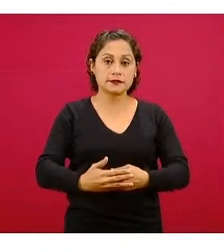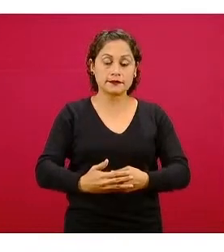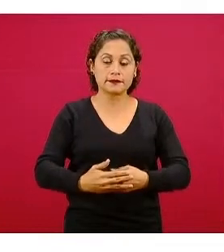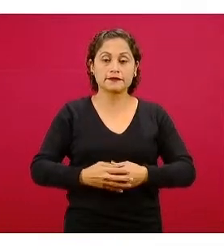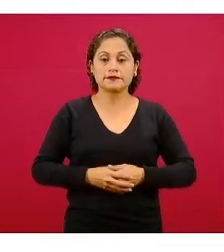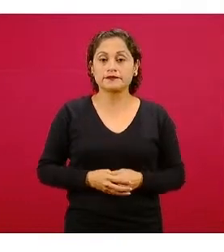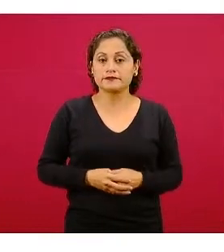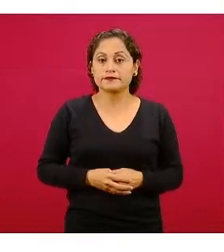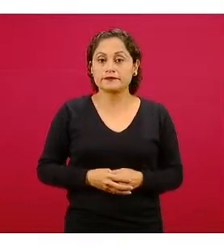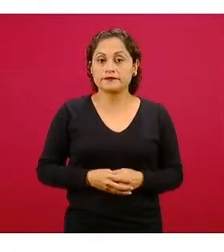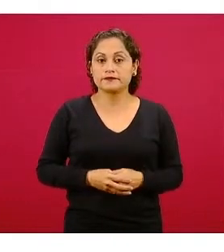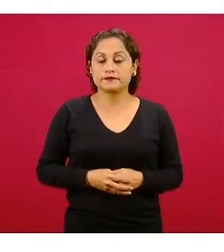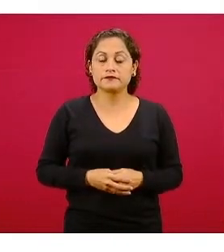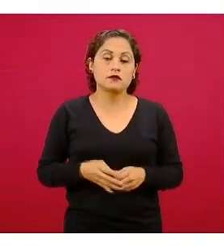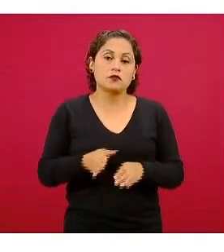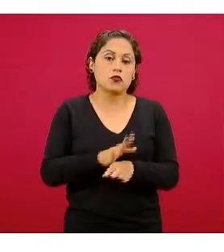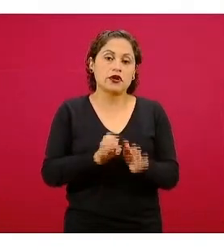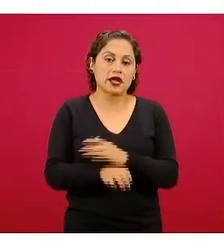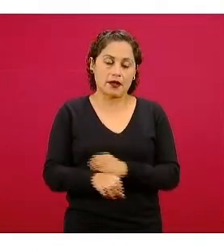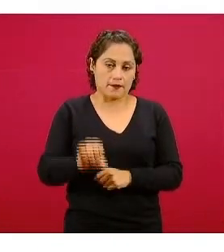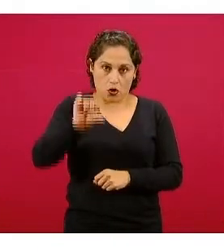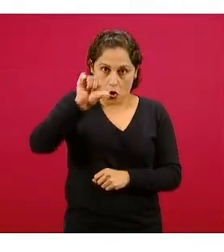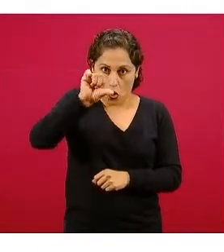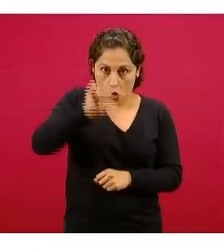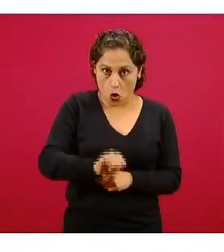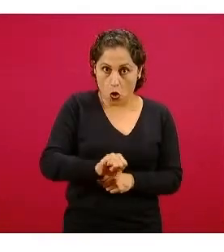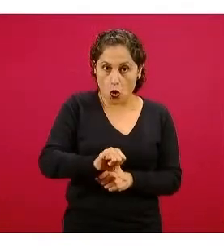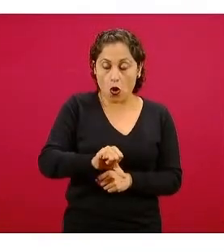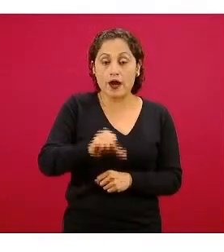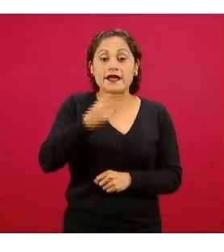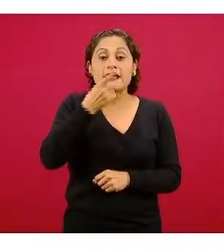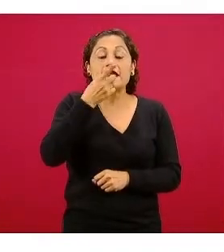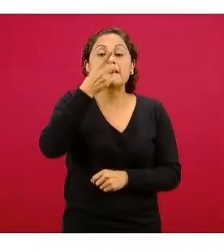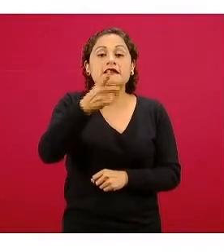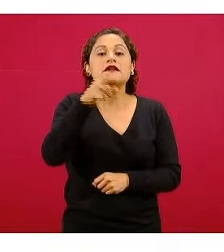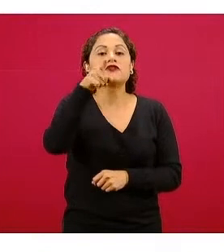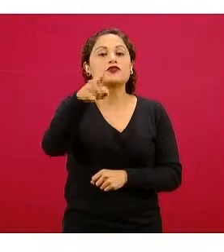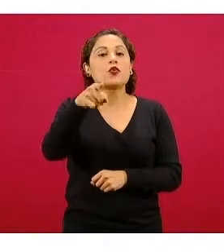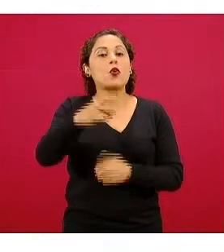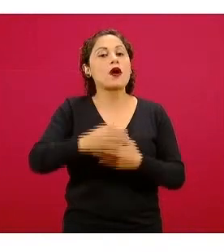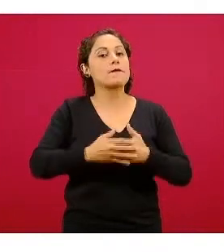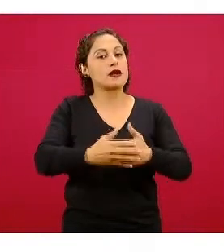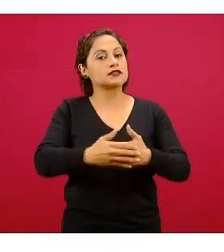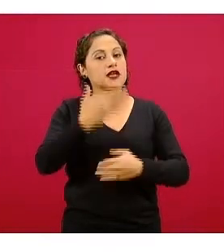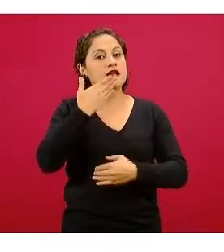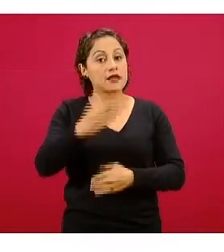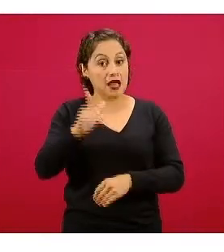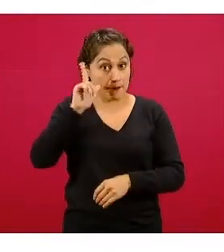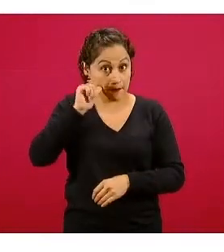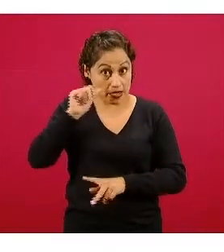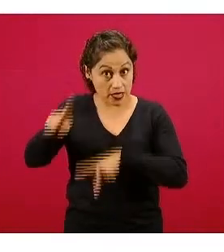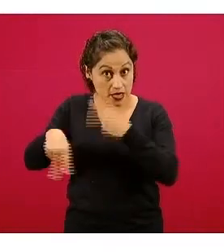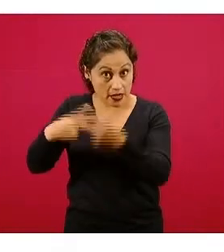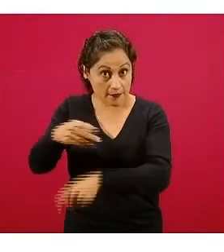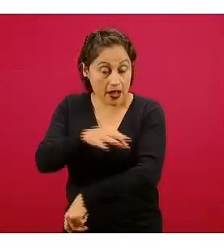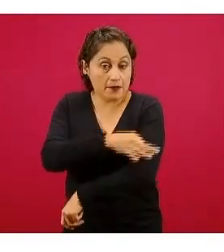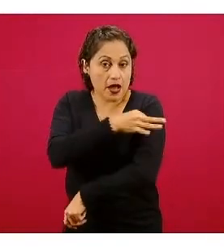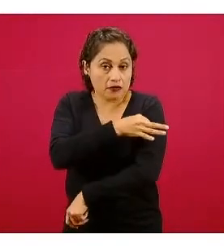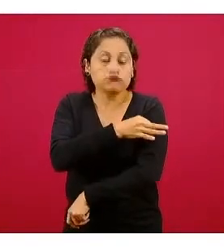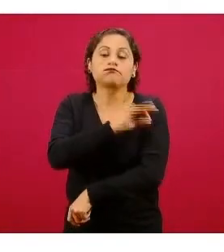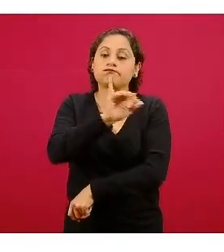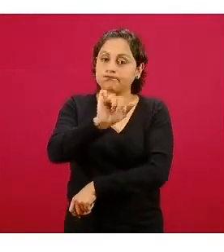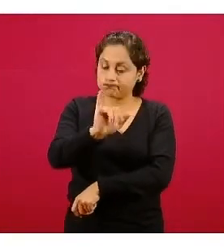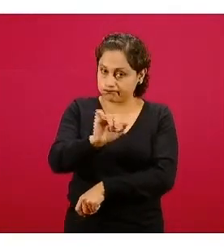si hoy les dijeron el feliz diagnóstico de embarazo, perfecto, mañana que se acudan a vacunar, por favor, no importa